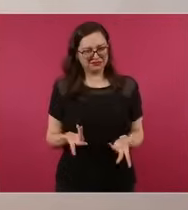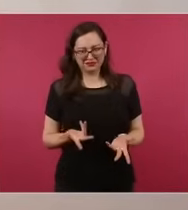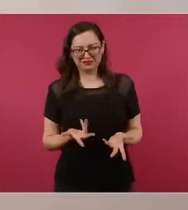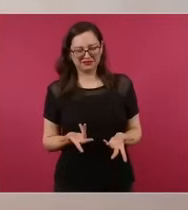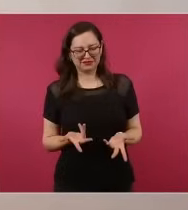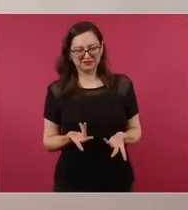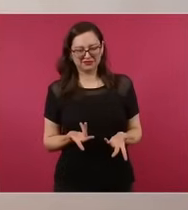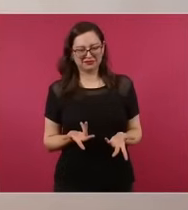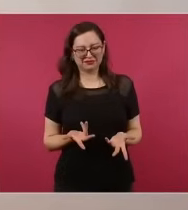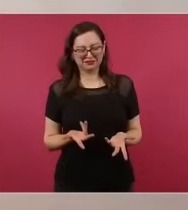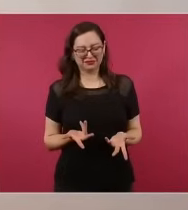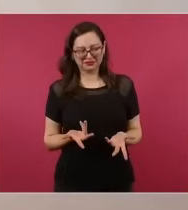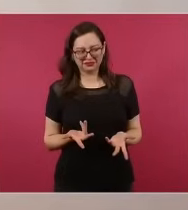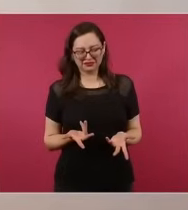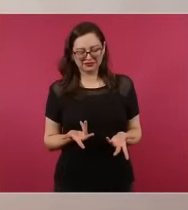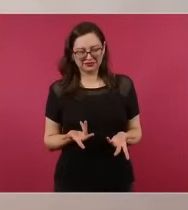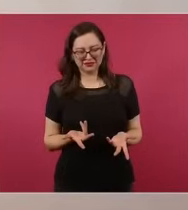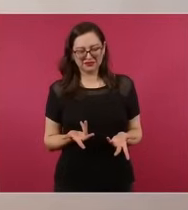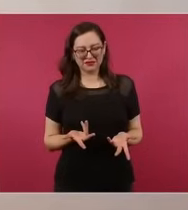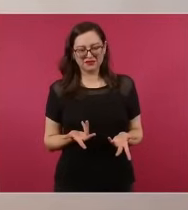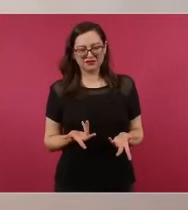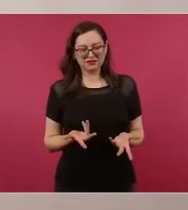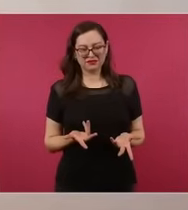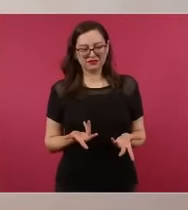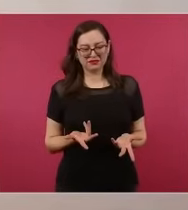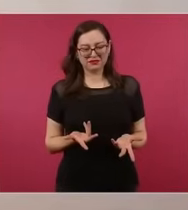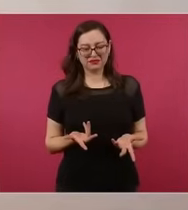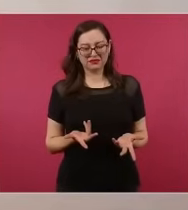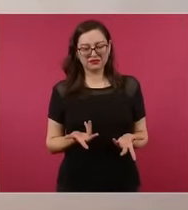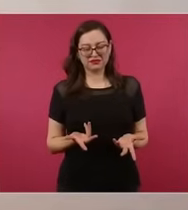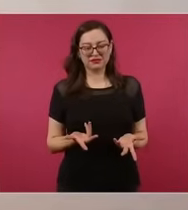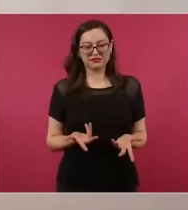porque no es igual que